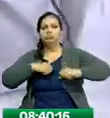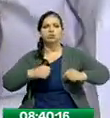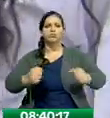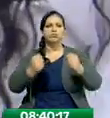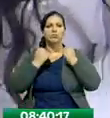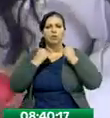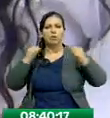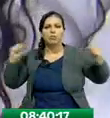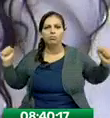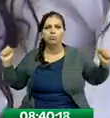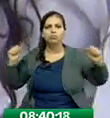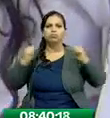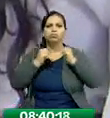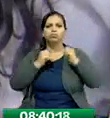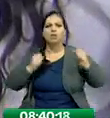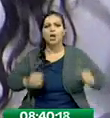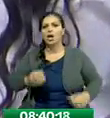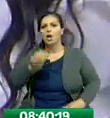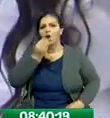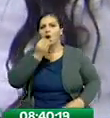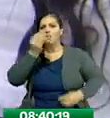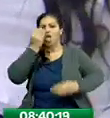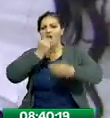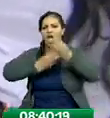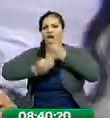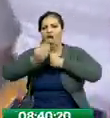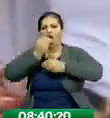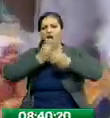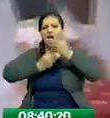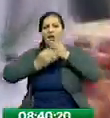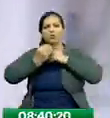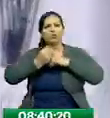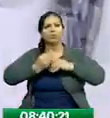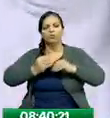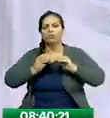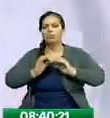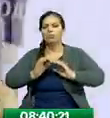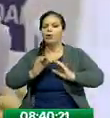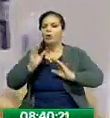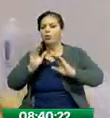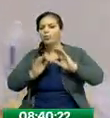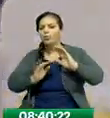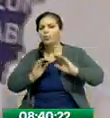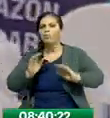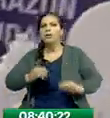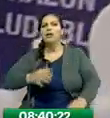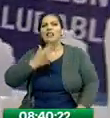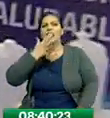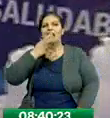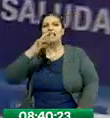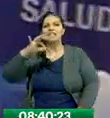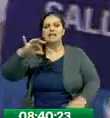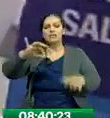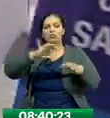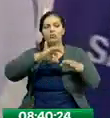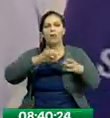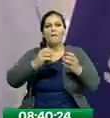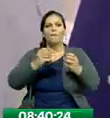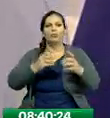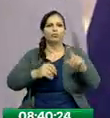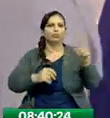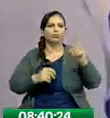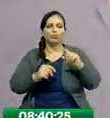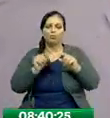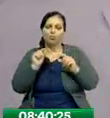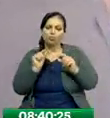cambio de vida bueno empezando por una dieta saludable no se tuvo una dieta baja en sal una dieta baja en grasa baja en carbohidratos luego mantener una rutina de